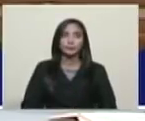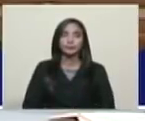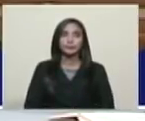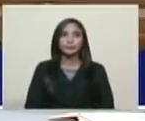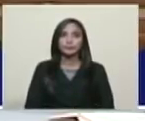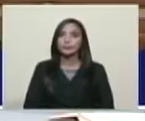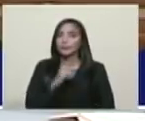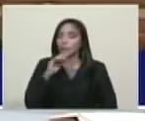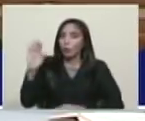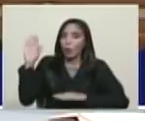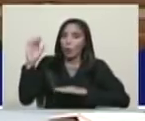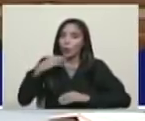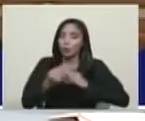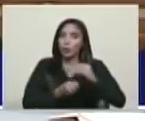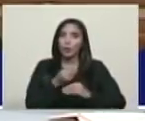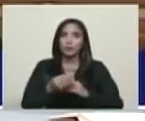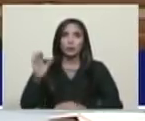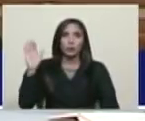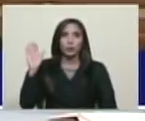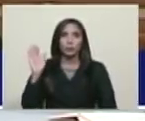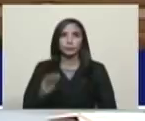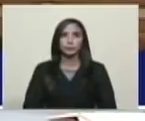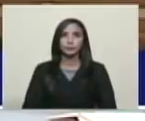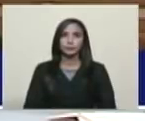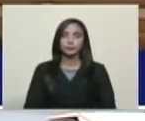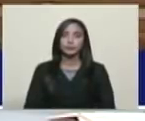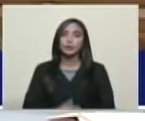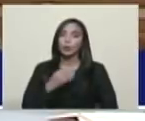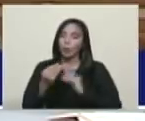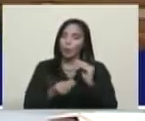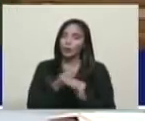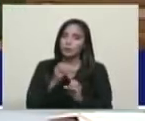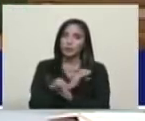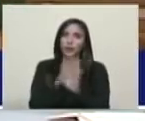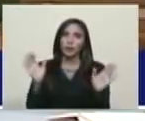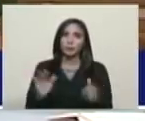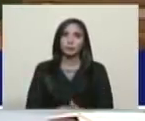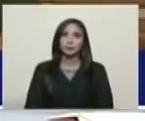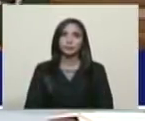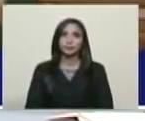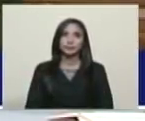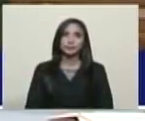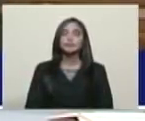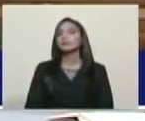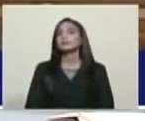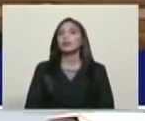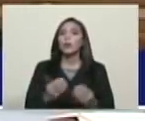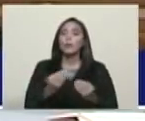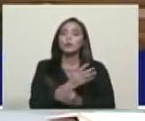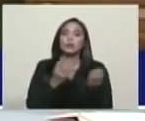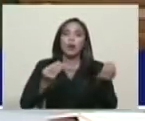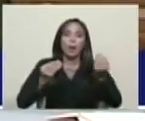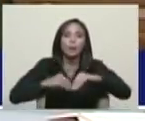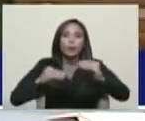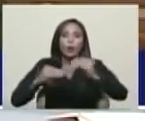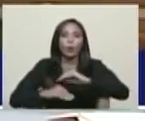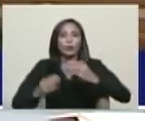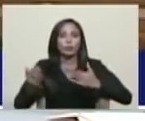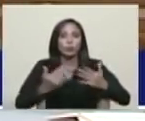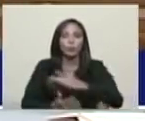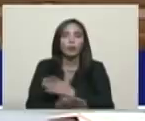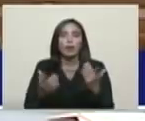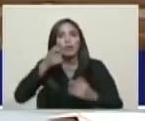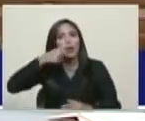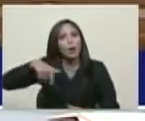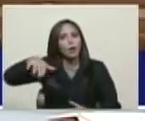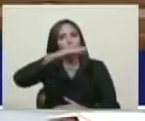Se lo juro que lo voy a lograr. Lo vamos a lograr. Y llamo una amplia alianza productiva de mis hermanos del